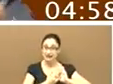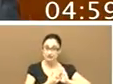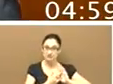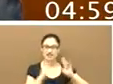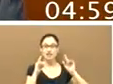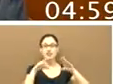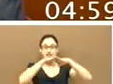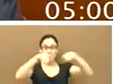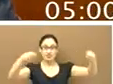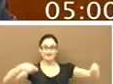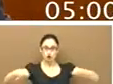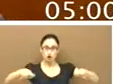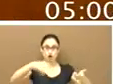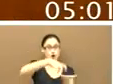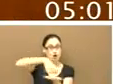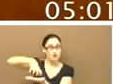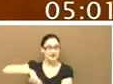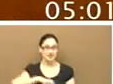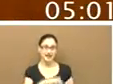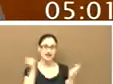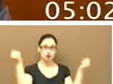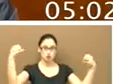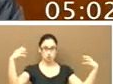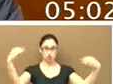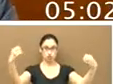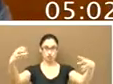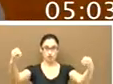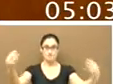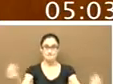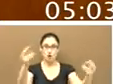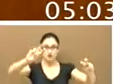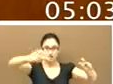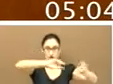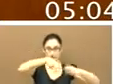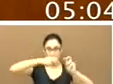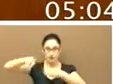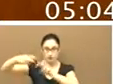centros comerciales mire termino señora vicepresidenta